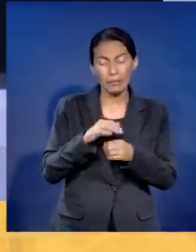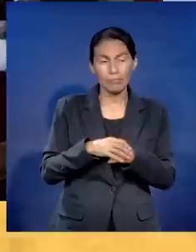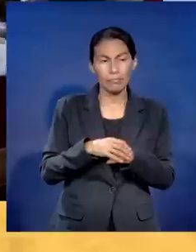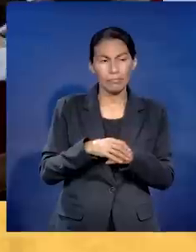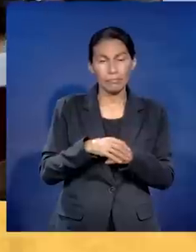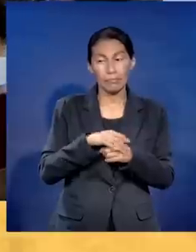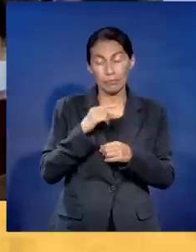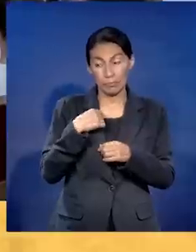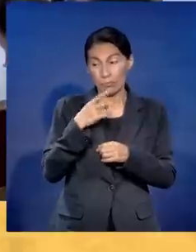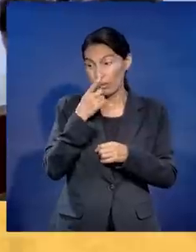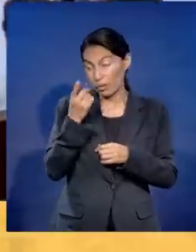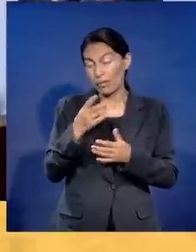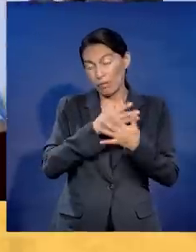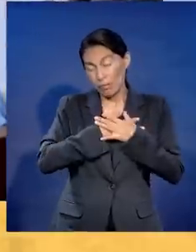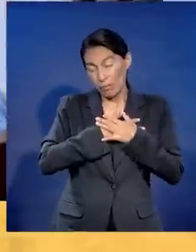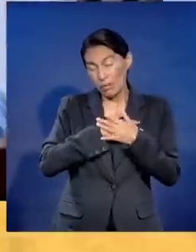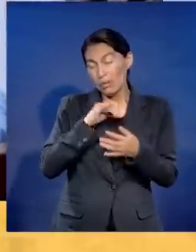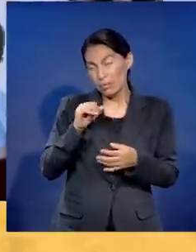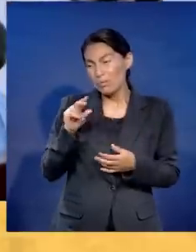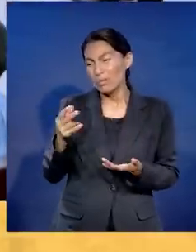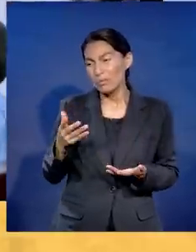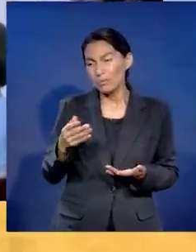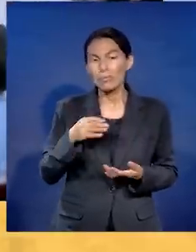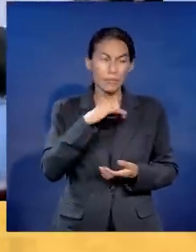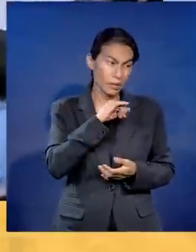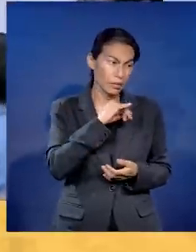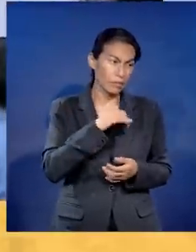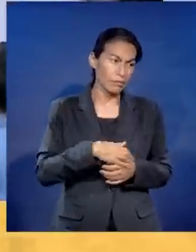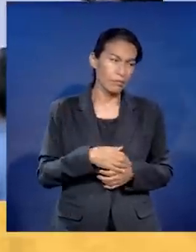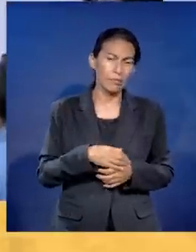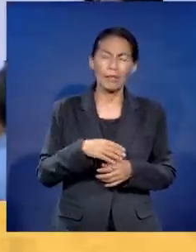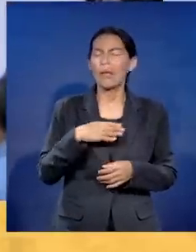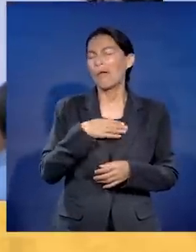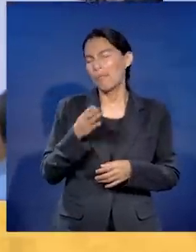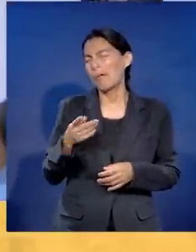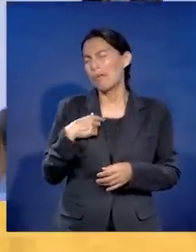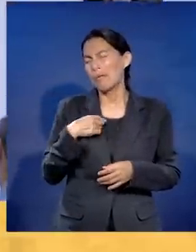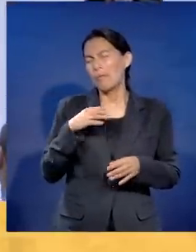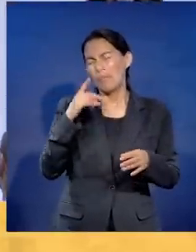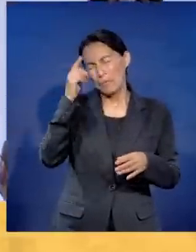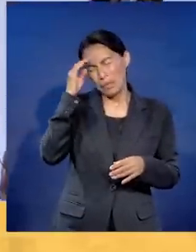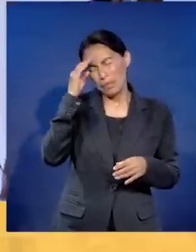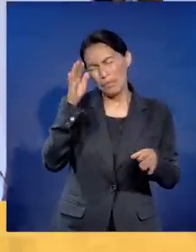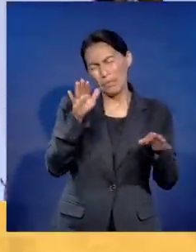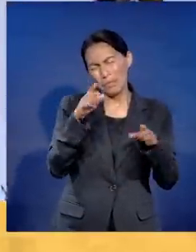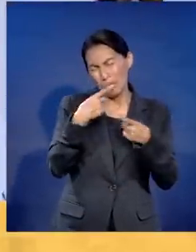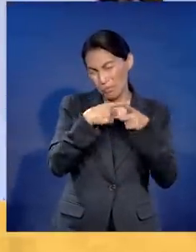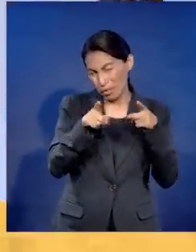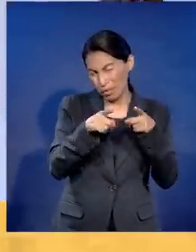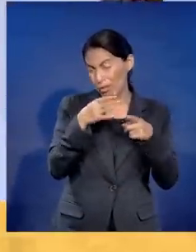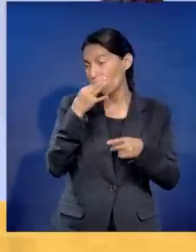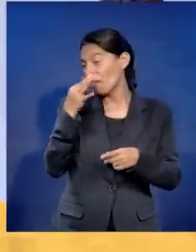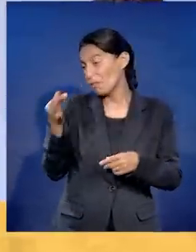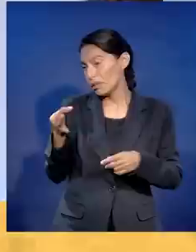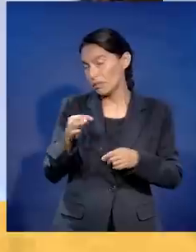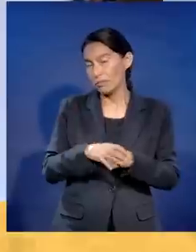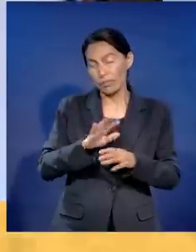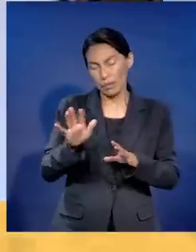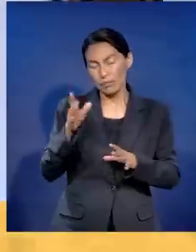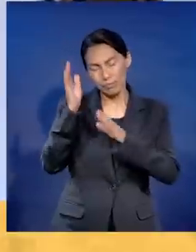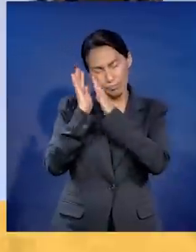casamos? Sí. Yo te dije que te amaba, ¿sí o no? Sí. Entonces, cuando cambie de opinión te aviso, duérmete